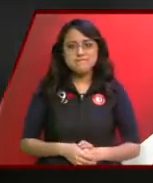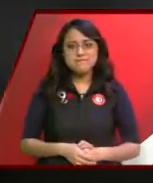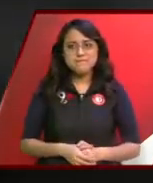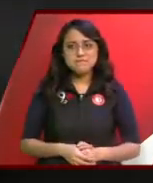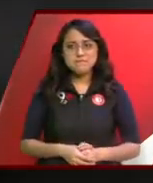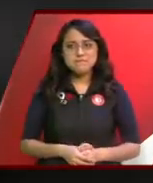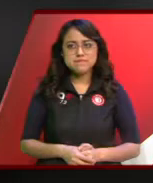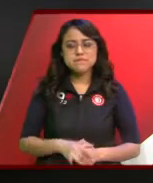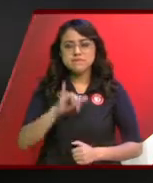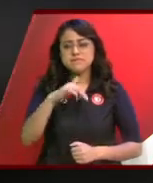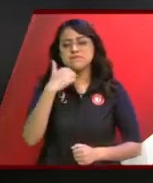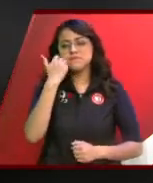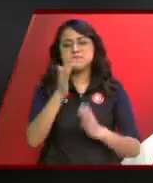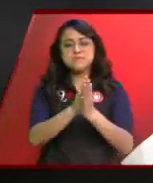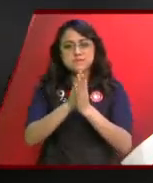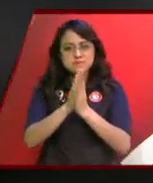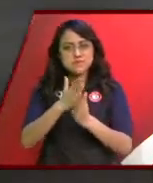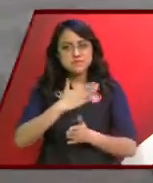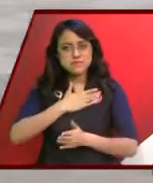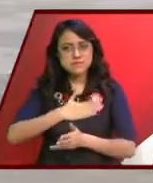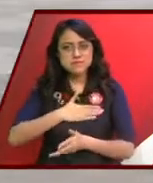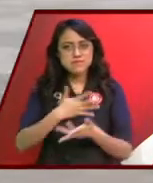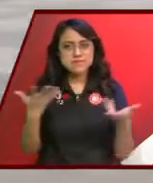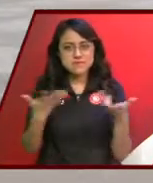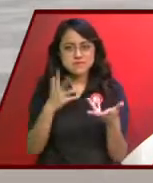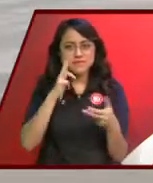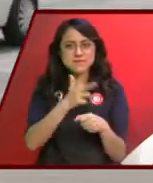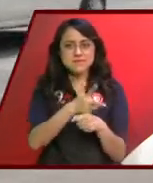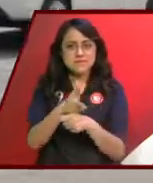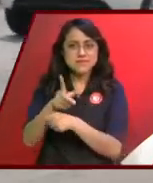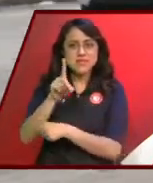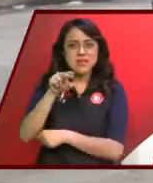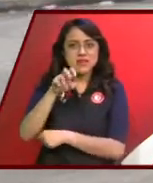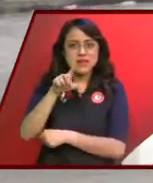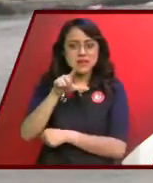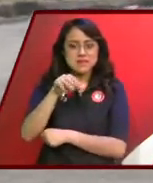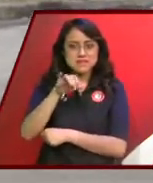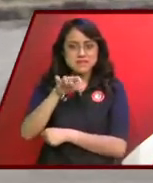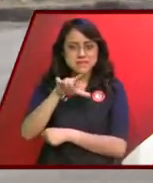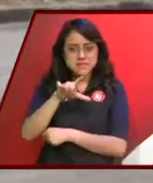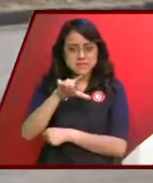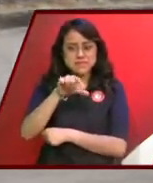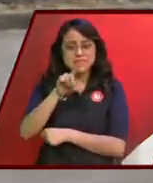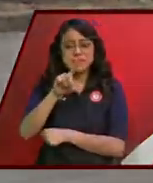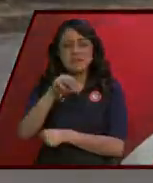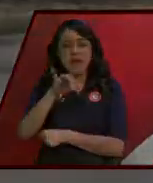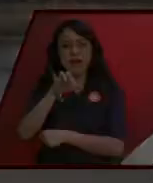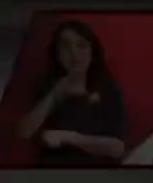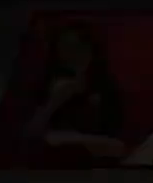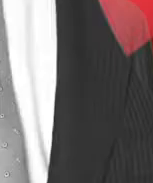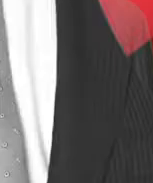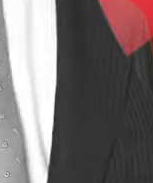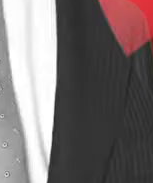Pues sí, es lo que yo pido, que se haga justicia. Con imágenes de Daniel Miguel, Mariana Iparrea.